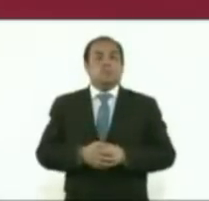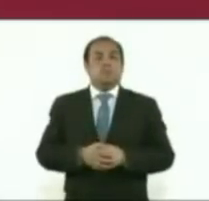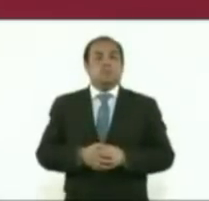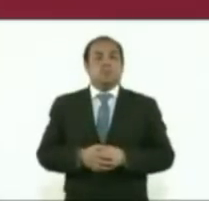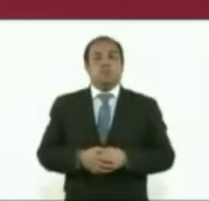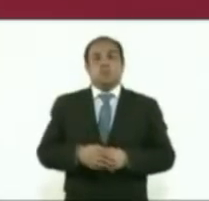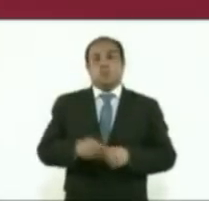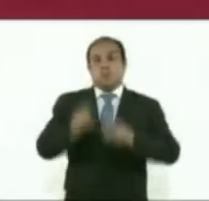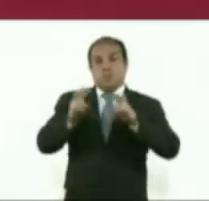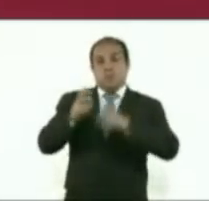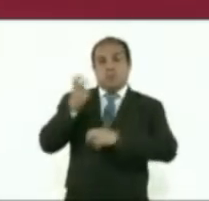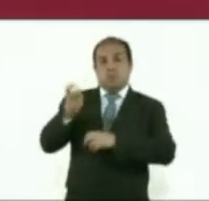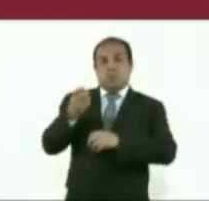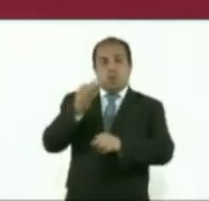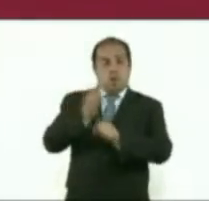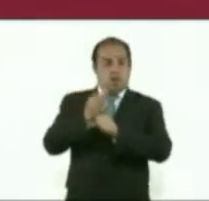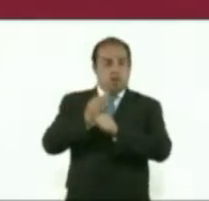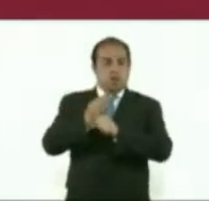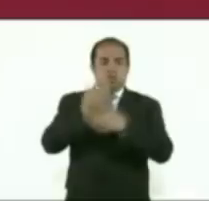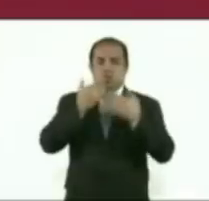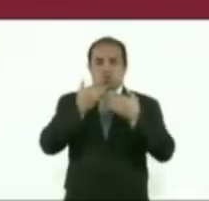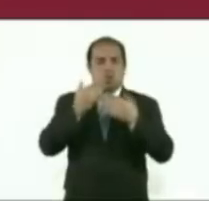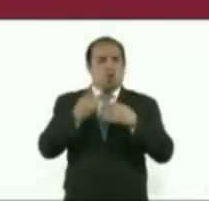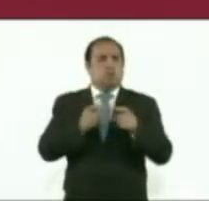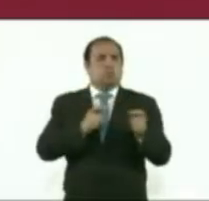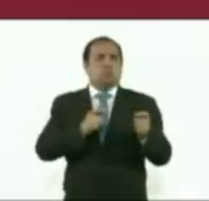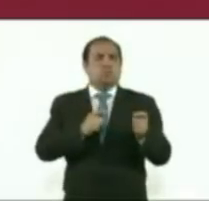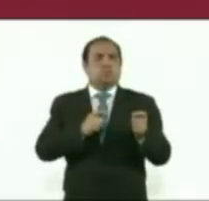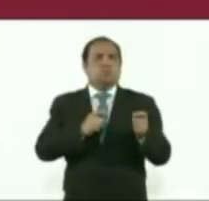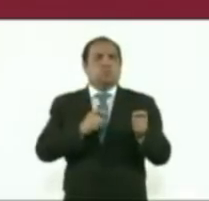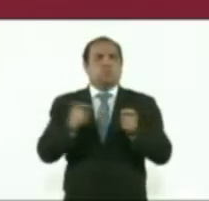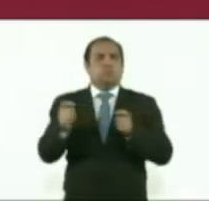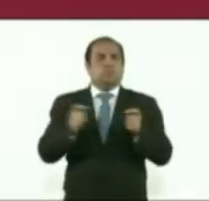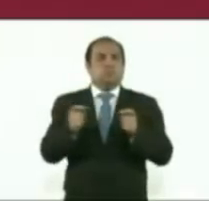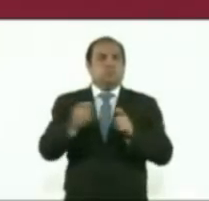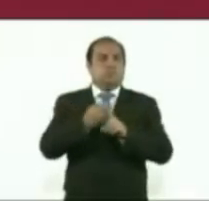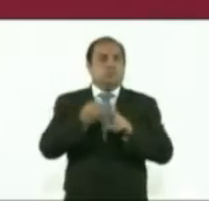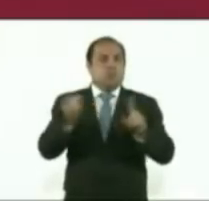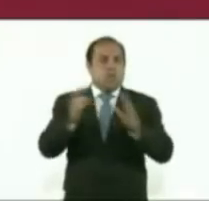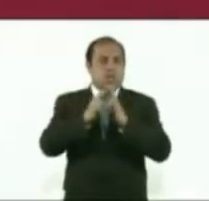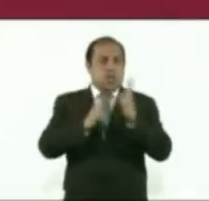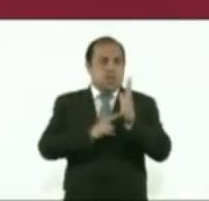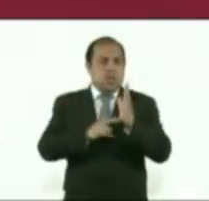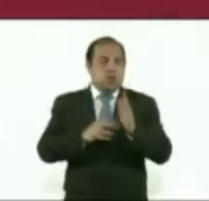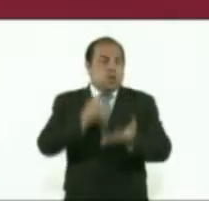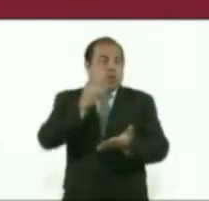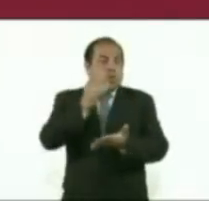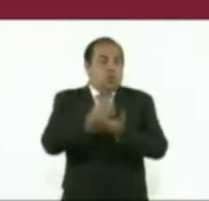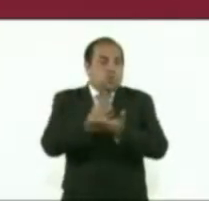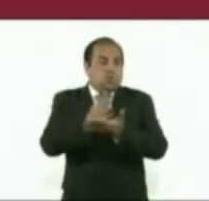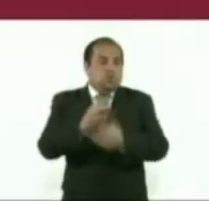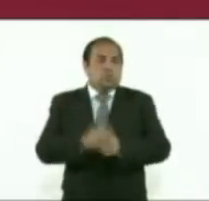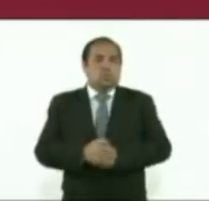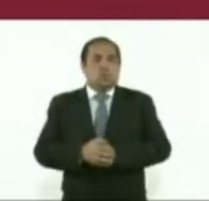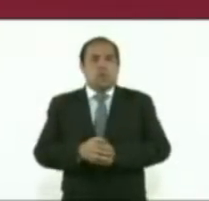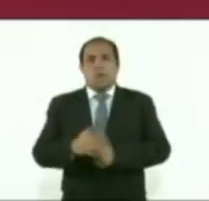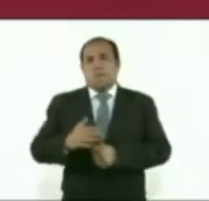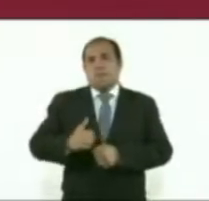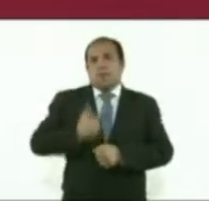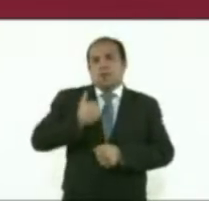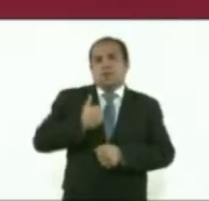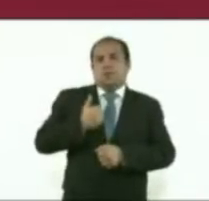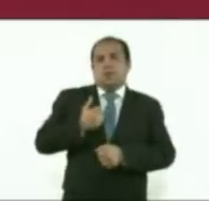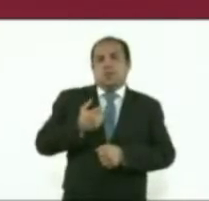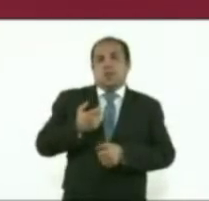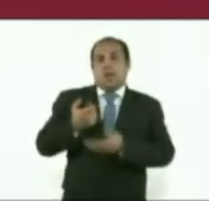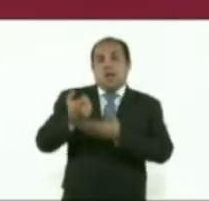casos hasta este momento no hay ninguna regulación más que un aprovechamiento que se